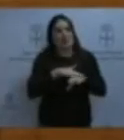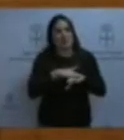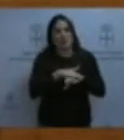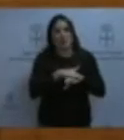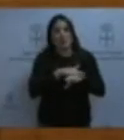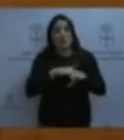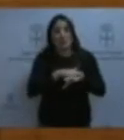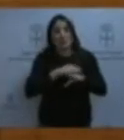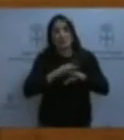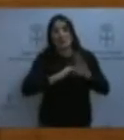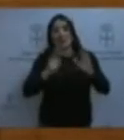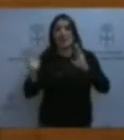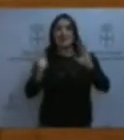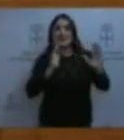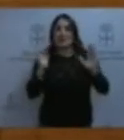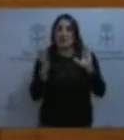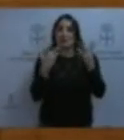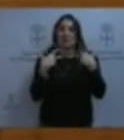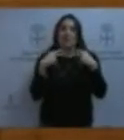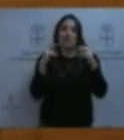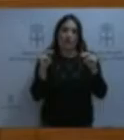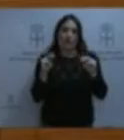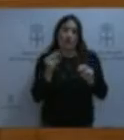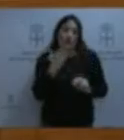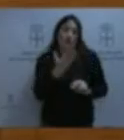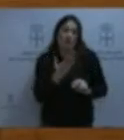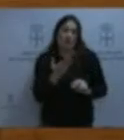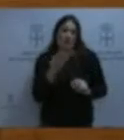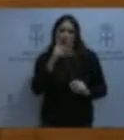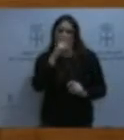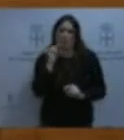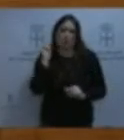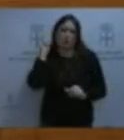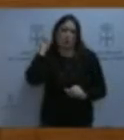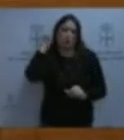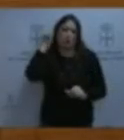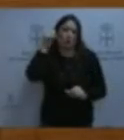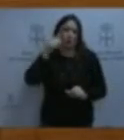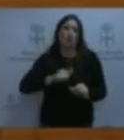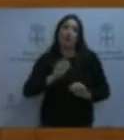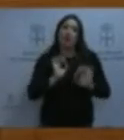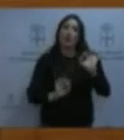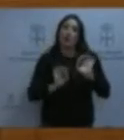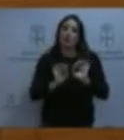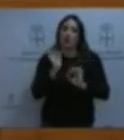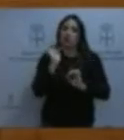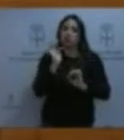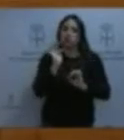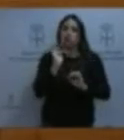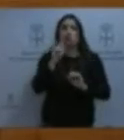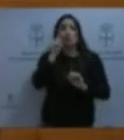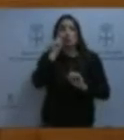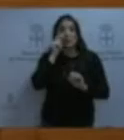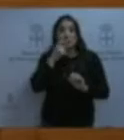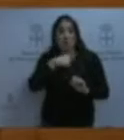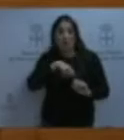la desestacionalización. Sinceramente, llevamos muchísimos años con un porcentaje muy bueno de turismo nacional que no ha